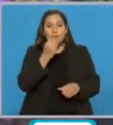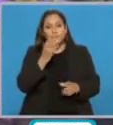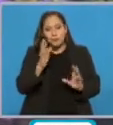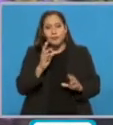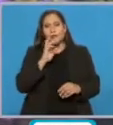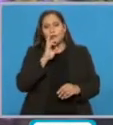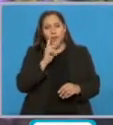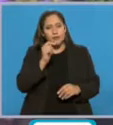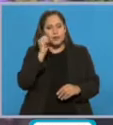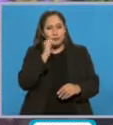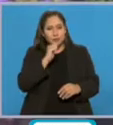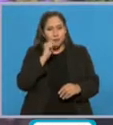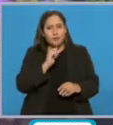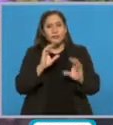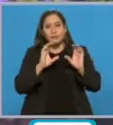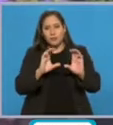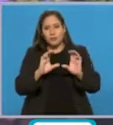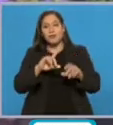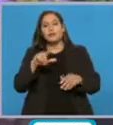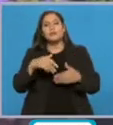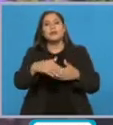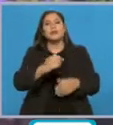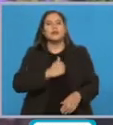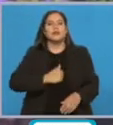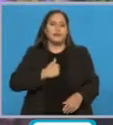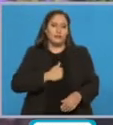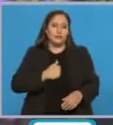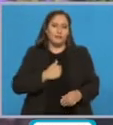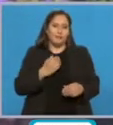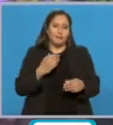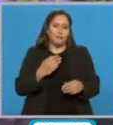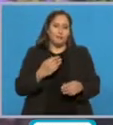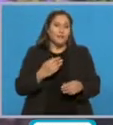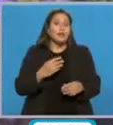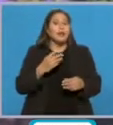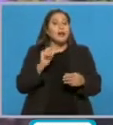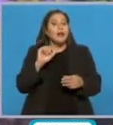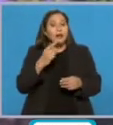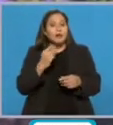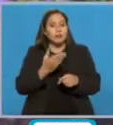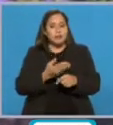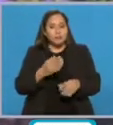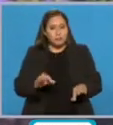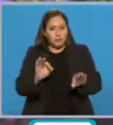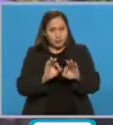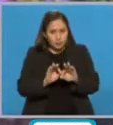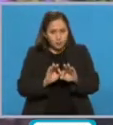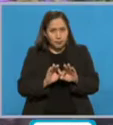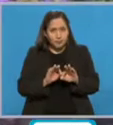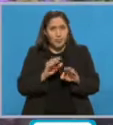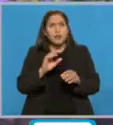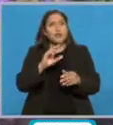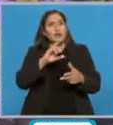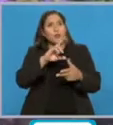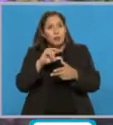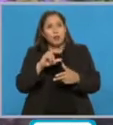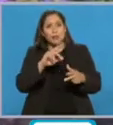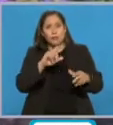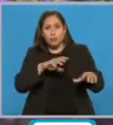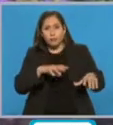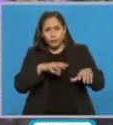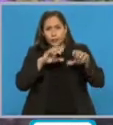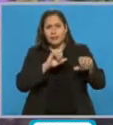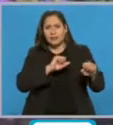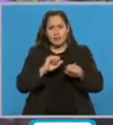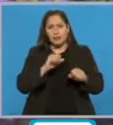es mejor prevenir que lamentar, ¿no? Claro. ¿Qué debemos de hacer? Y algo también muy importante, no nada más sucede con los desastres naturales. No sabemos en qué